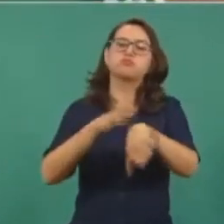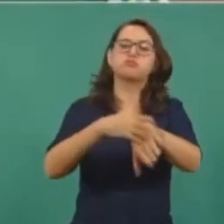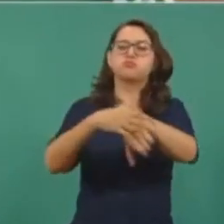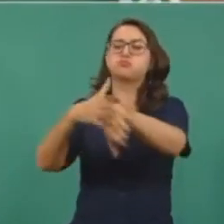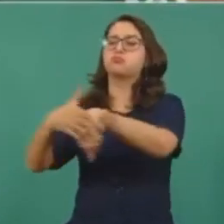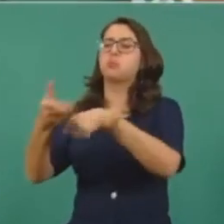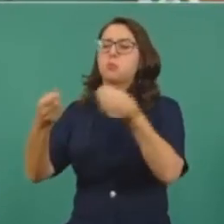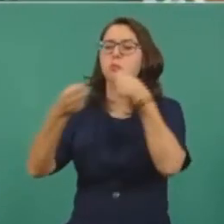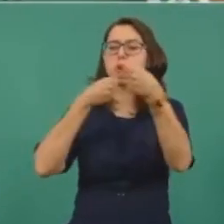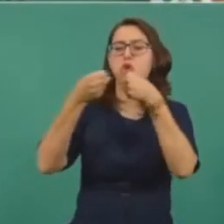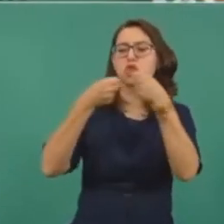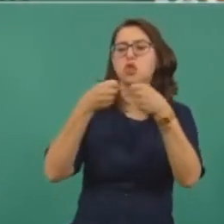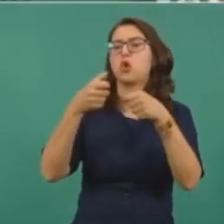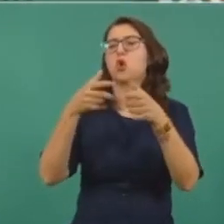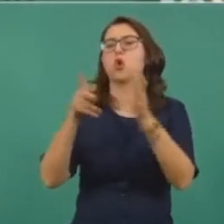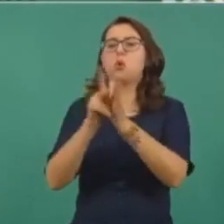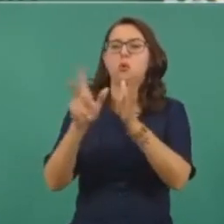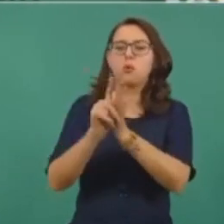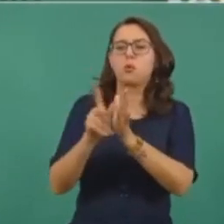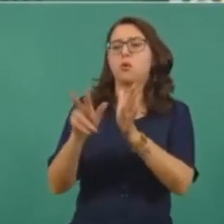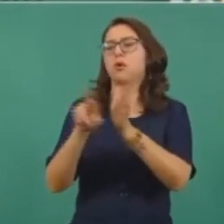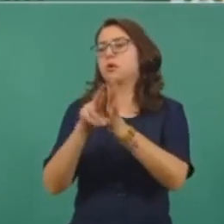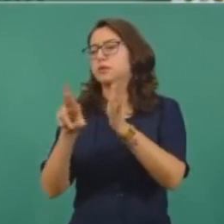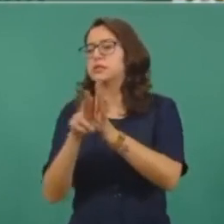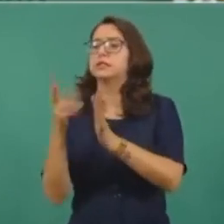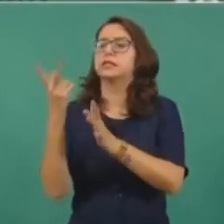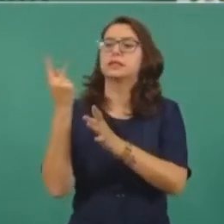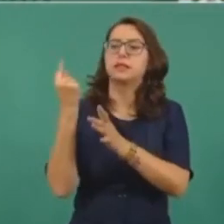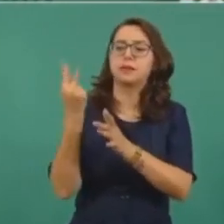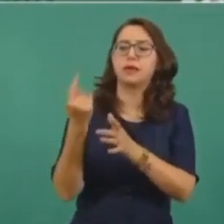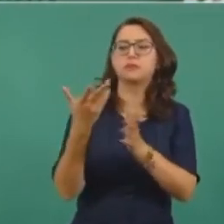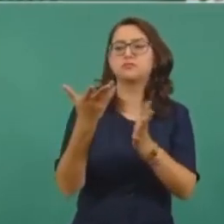y entonces ahí pontifican,